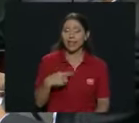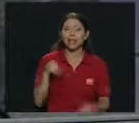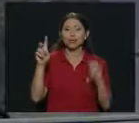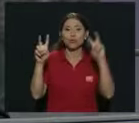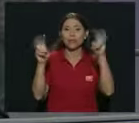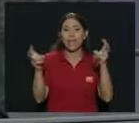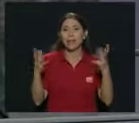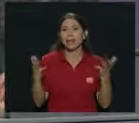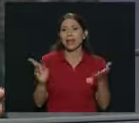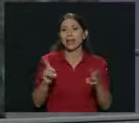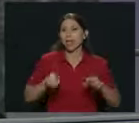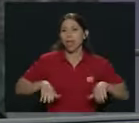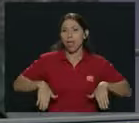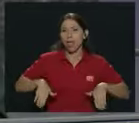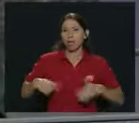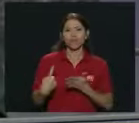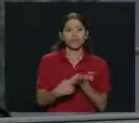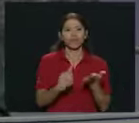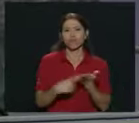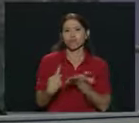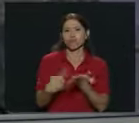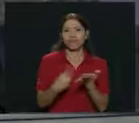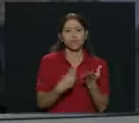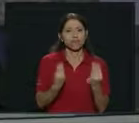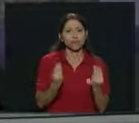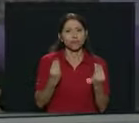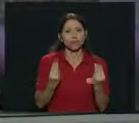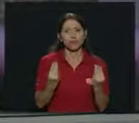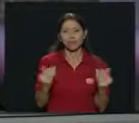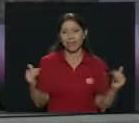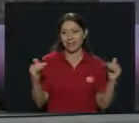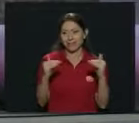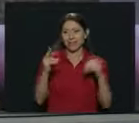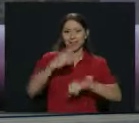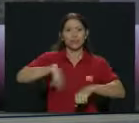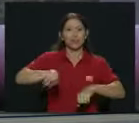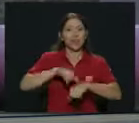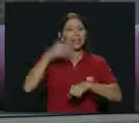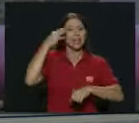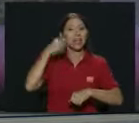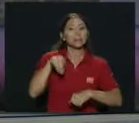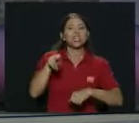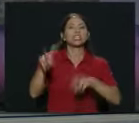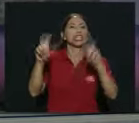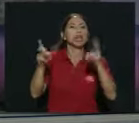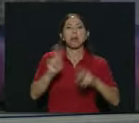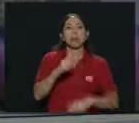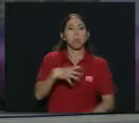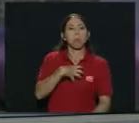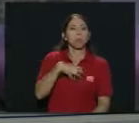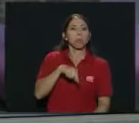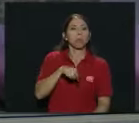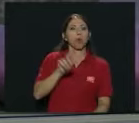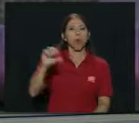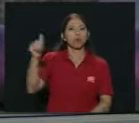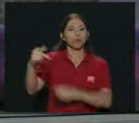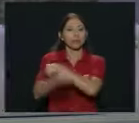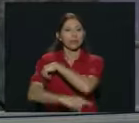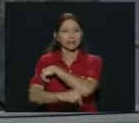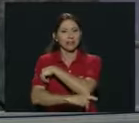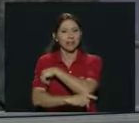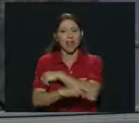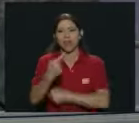que no se discute mucho, ¿verdad? A nivel nacional creemos que es un tema ajeno y que no nos va a afectar. Sin